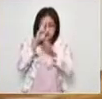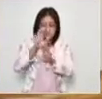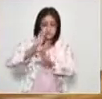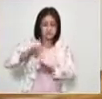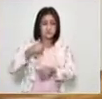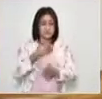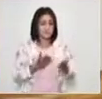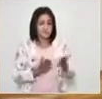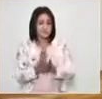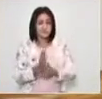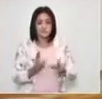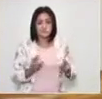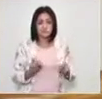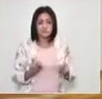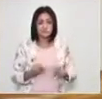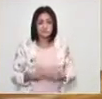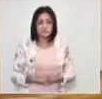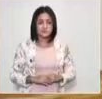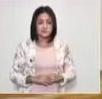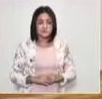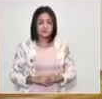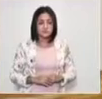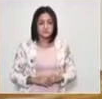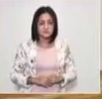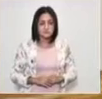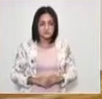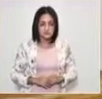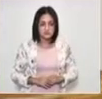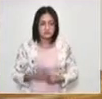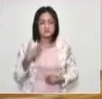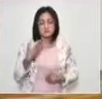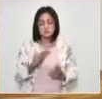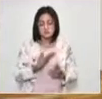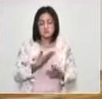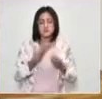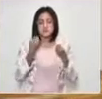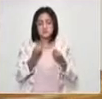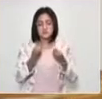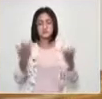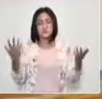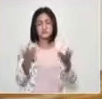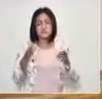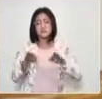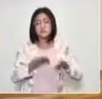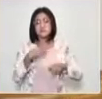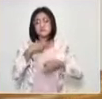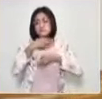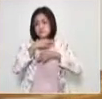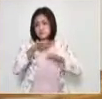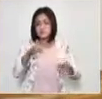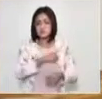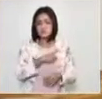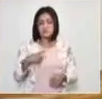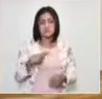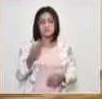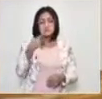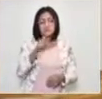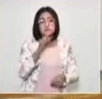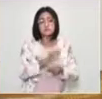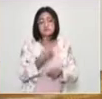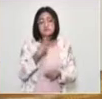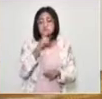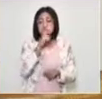eso? Yo tengo muchísimas acciones públicas que anunciar y no las